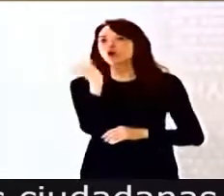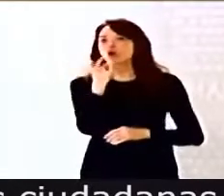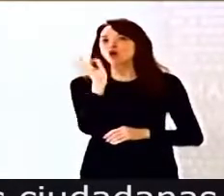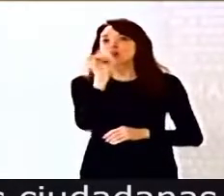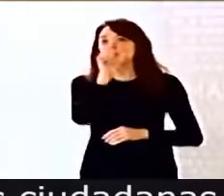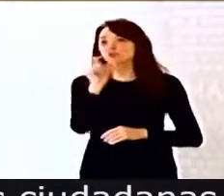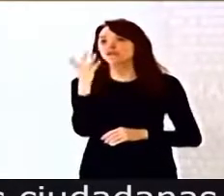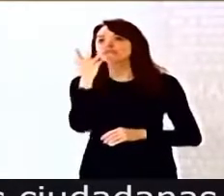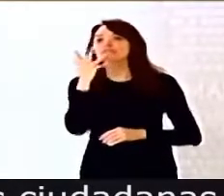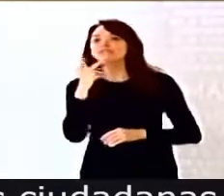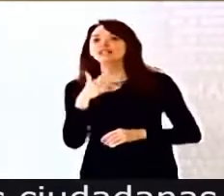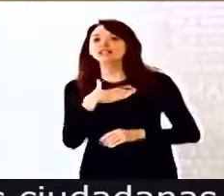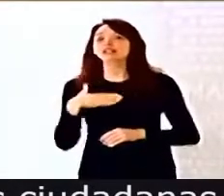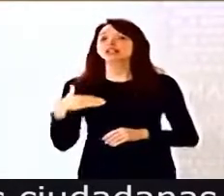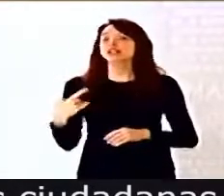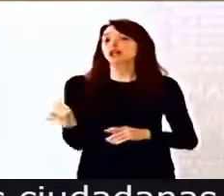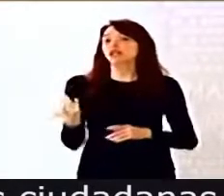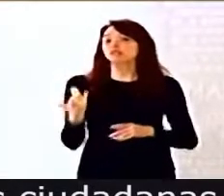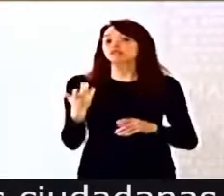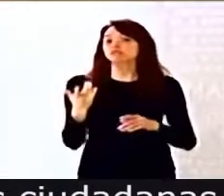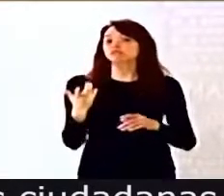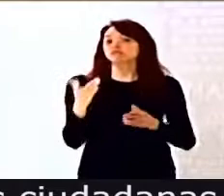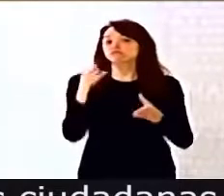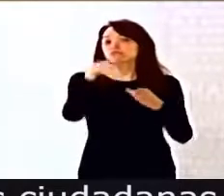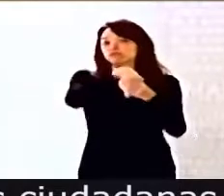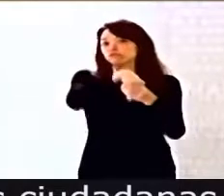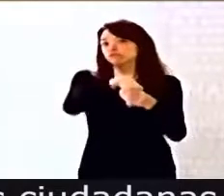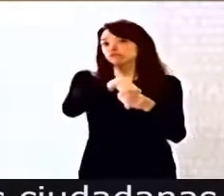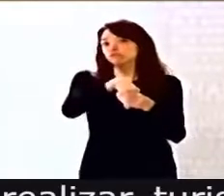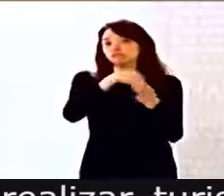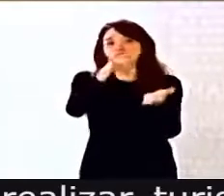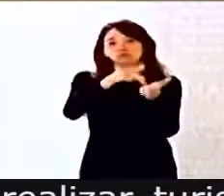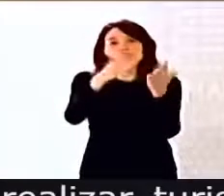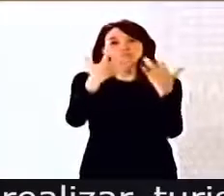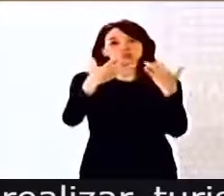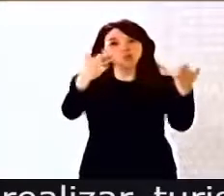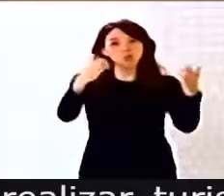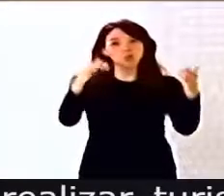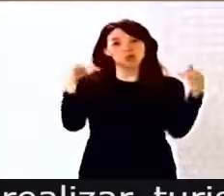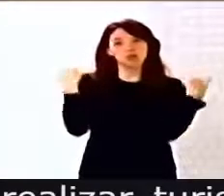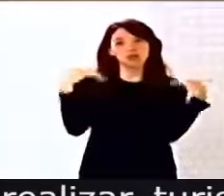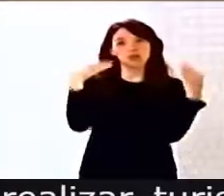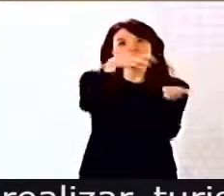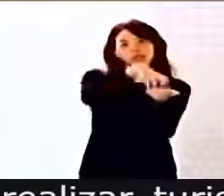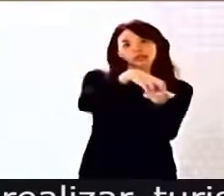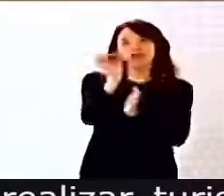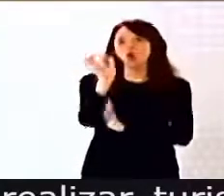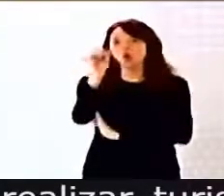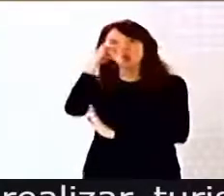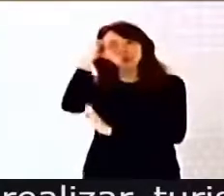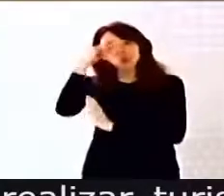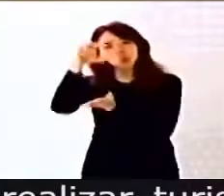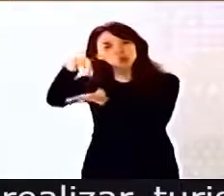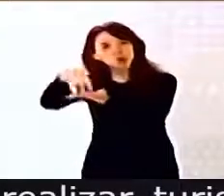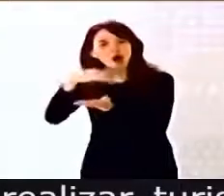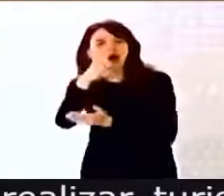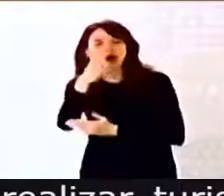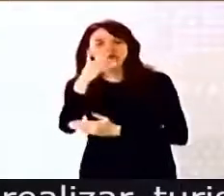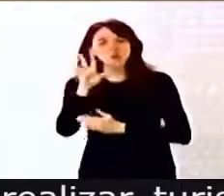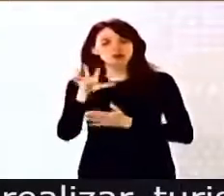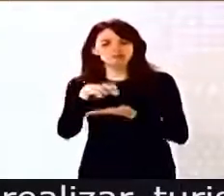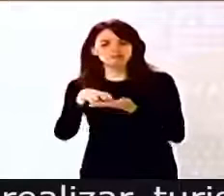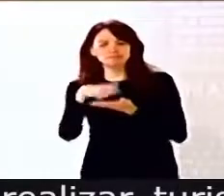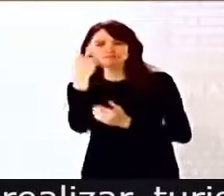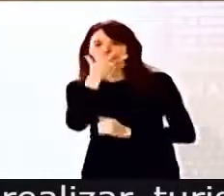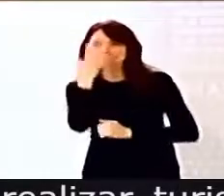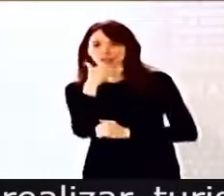deseen utilizar las instalaciones culturales o las instalaciones deportivas y que tengan alguna duda sobre el proceso de